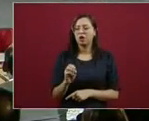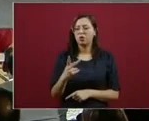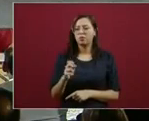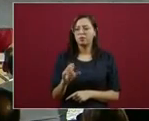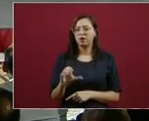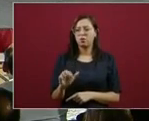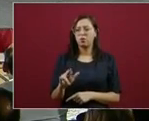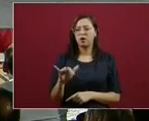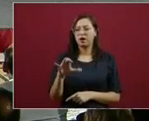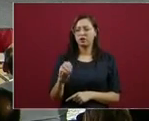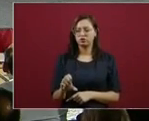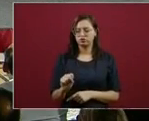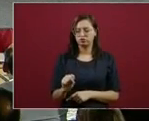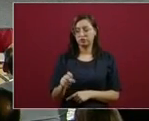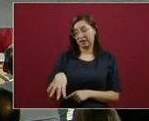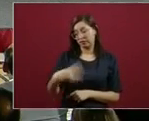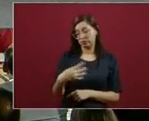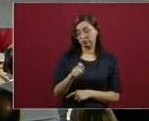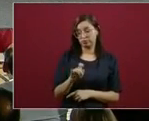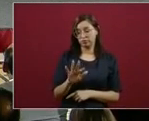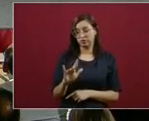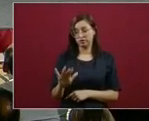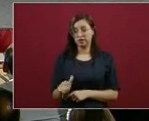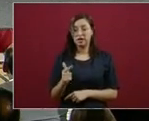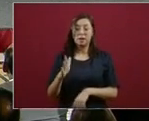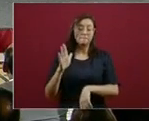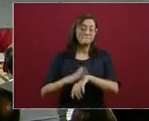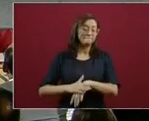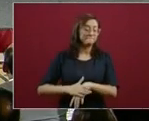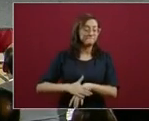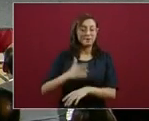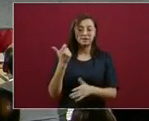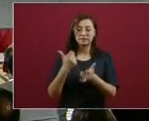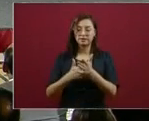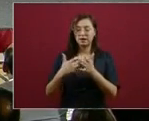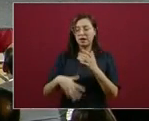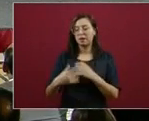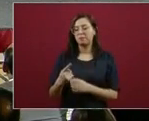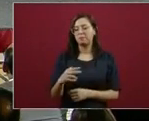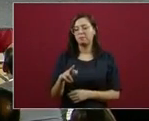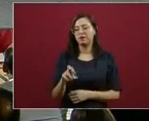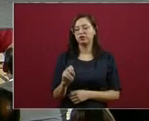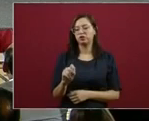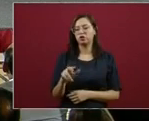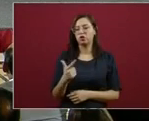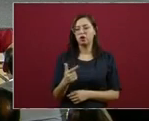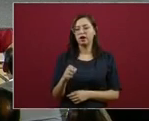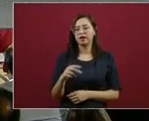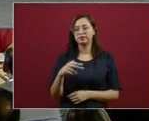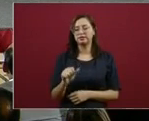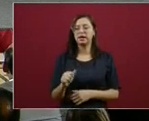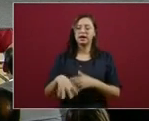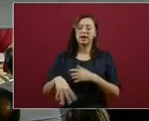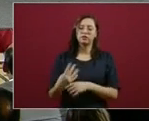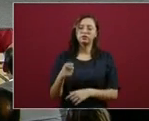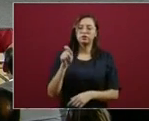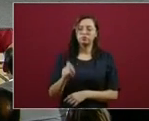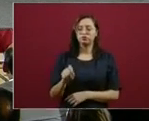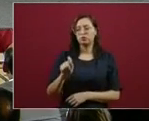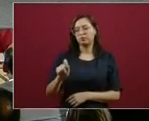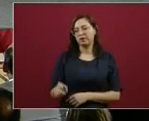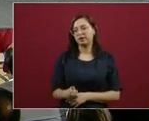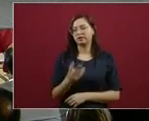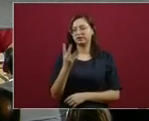14.53 y la más económica en Vallehermoso, Tamaulipas, Petrogesa a 14.28 en la carretera Río